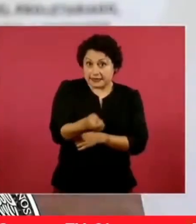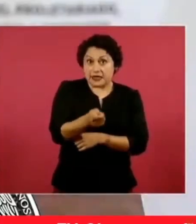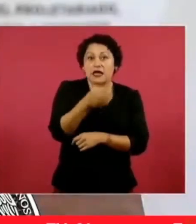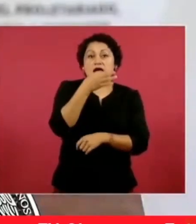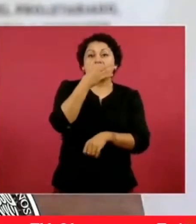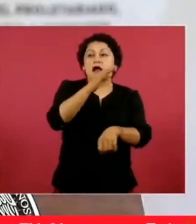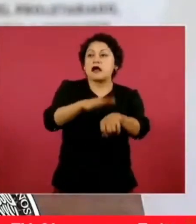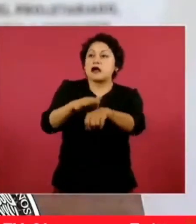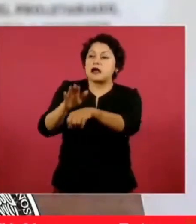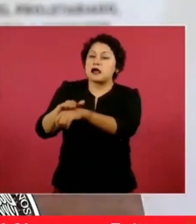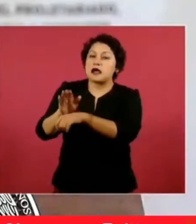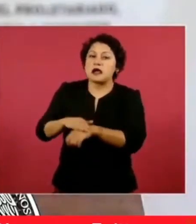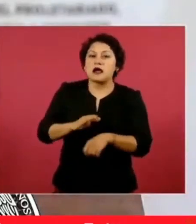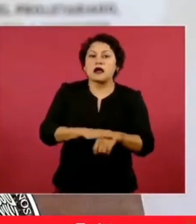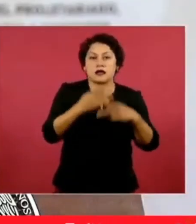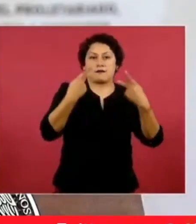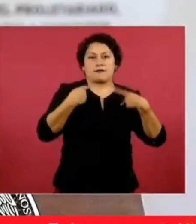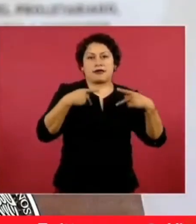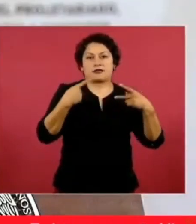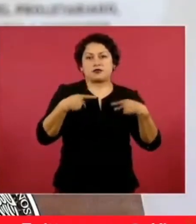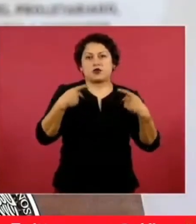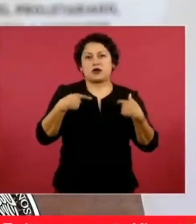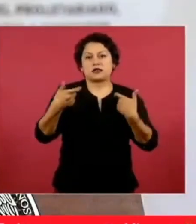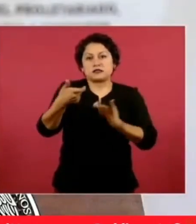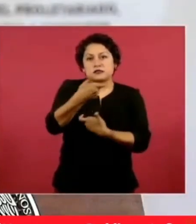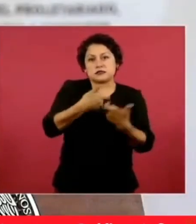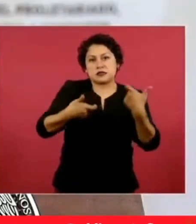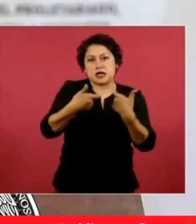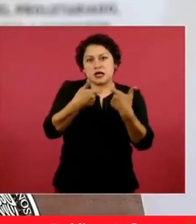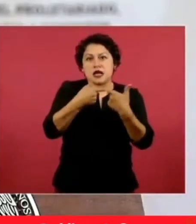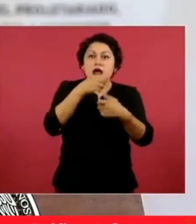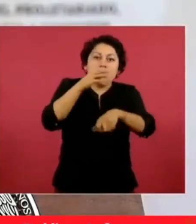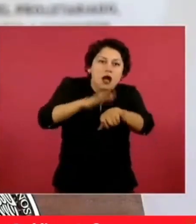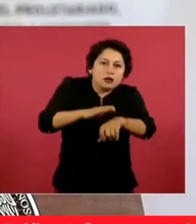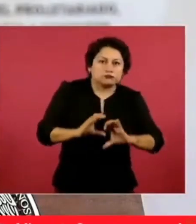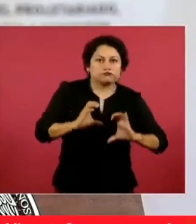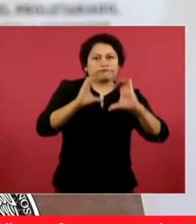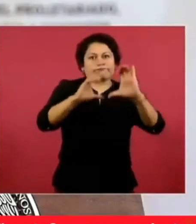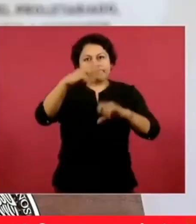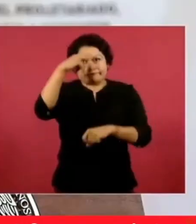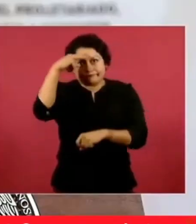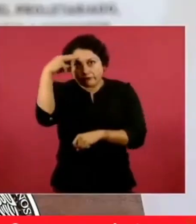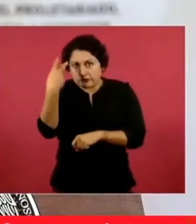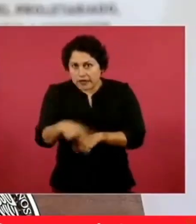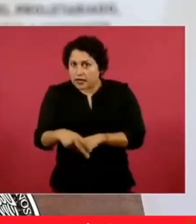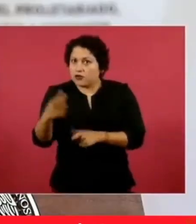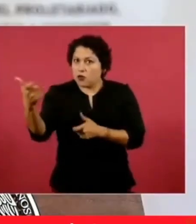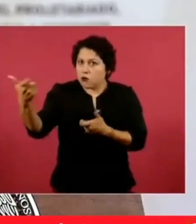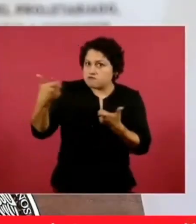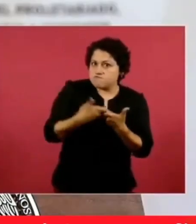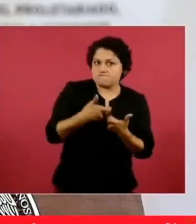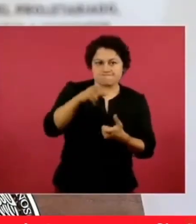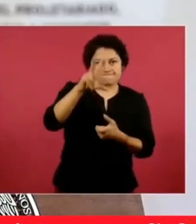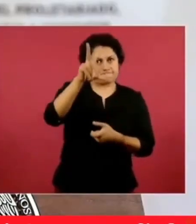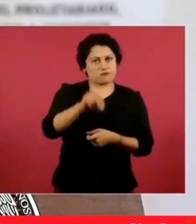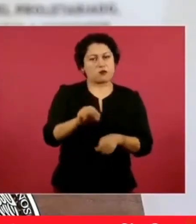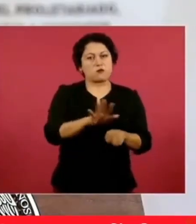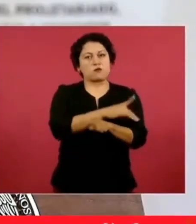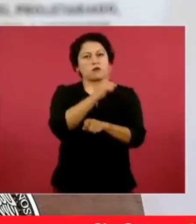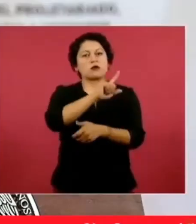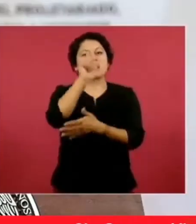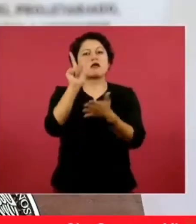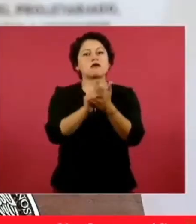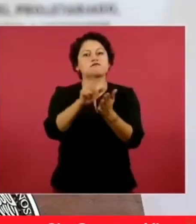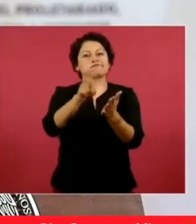recomendación a sus inversionistas para no invertir en México por la reforma al Poder Judicial. Eso es lo que publicó Morgan